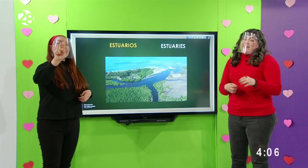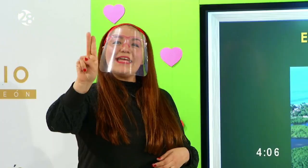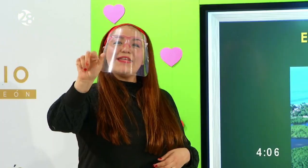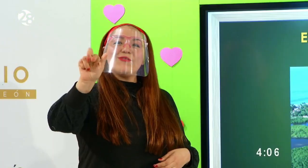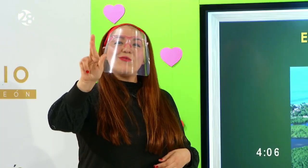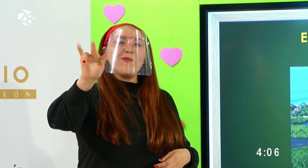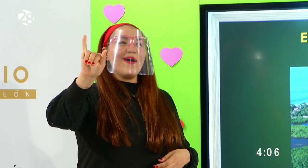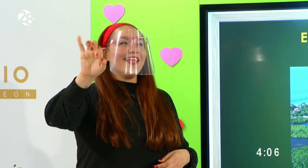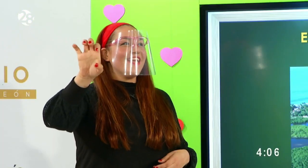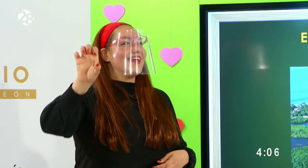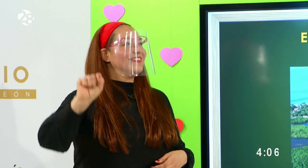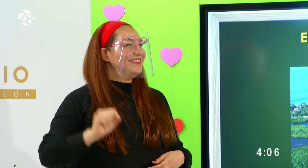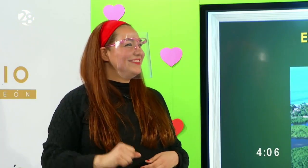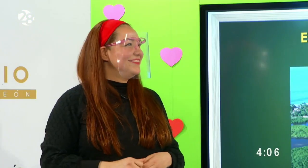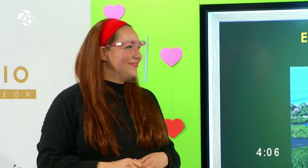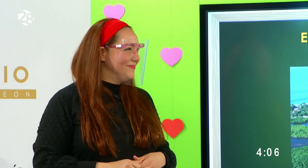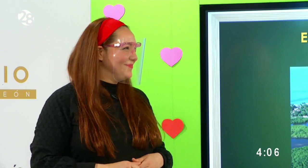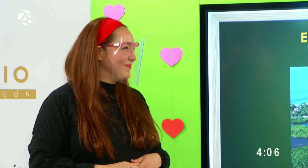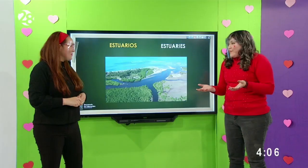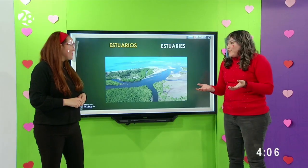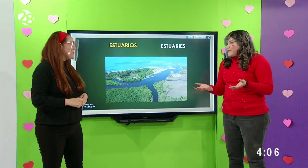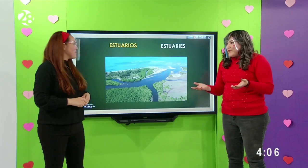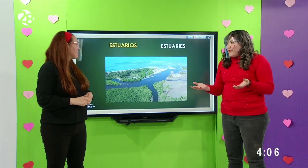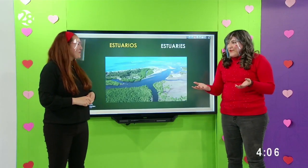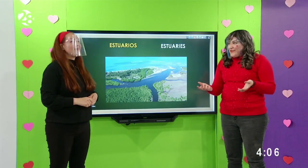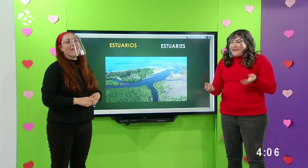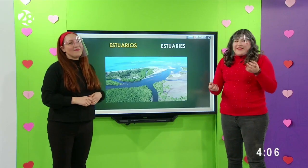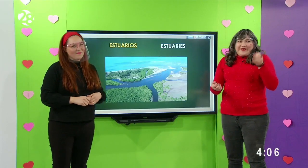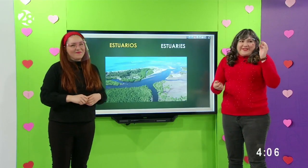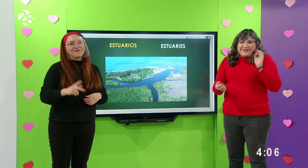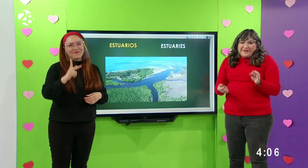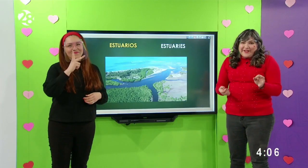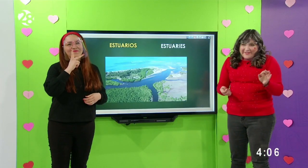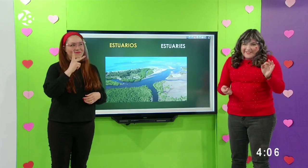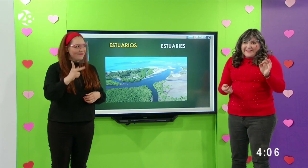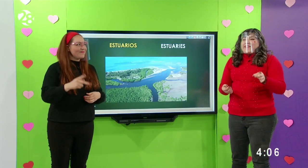Estuaries. Estuve practicando porque la verdad es una palabra que no es muy común.